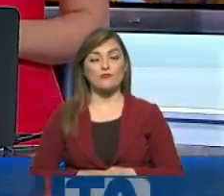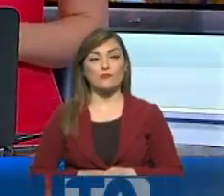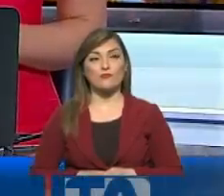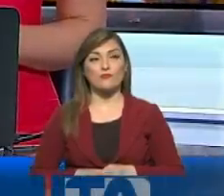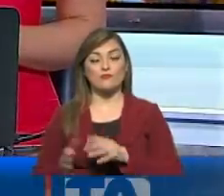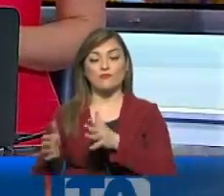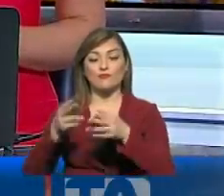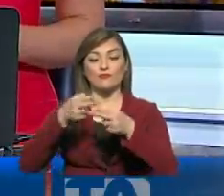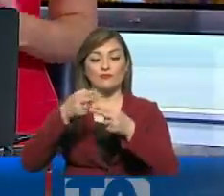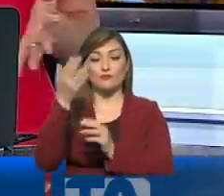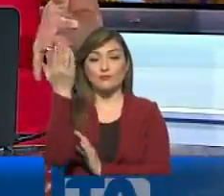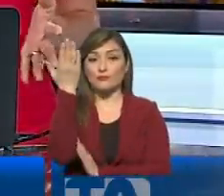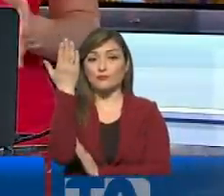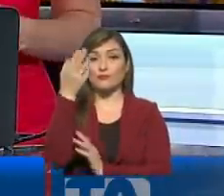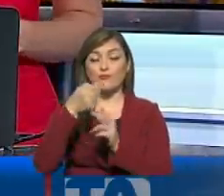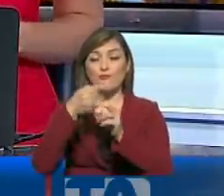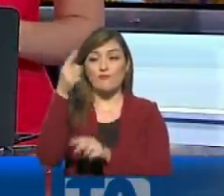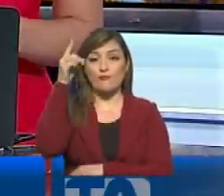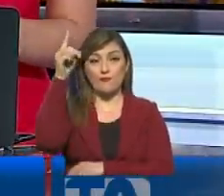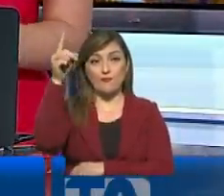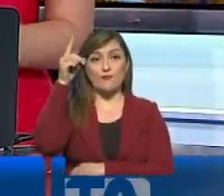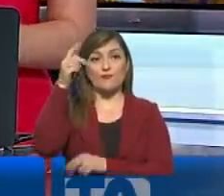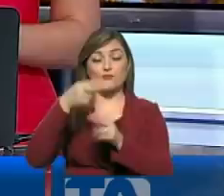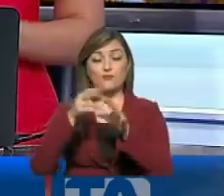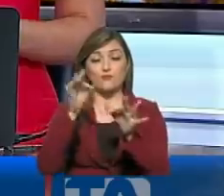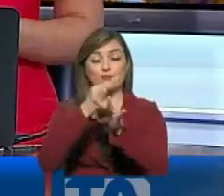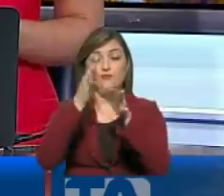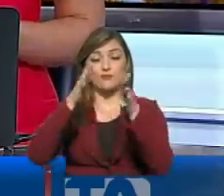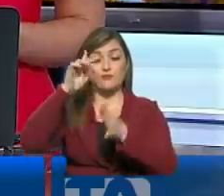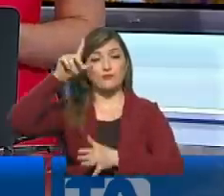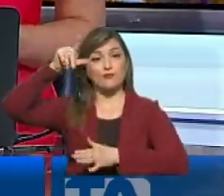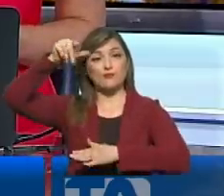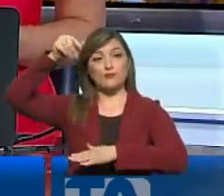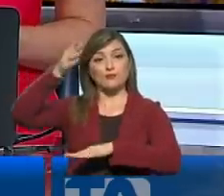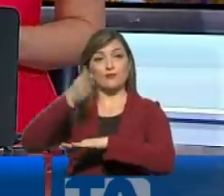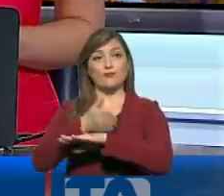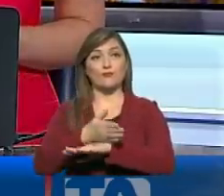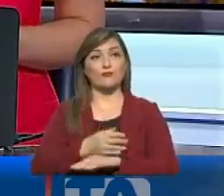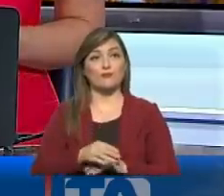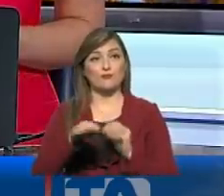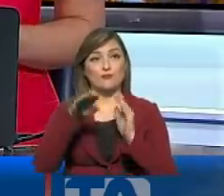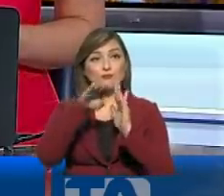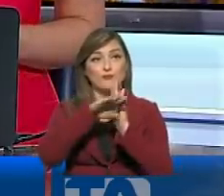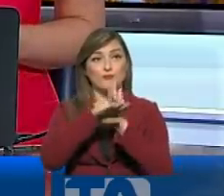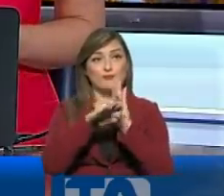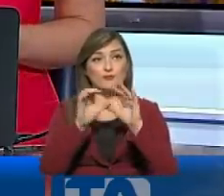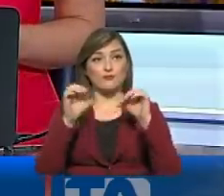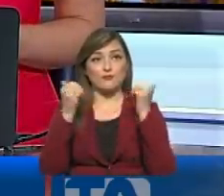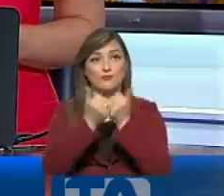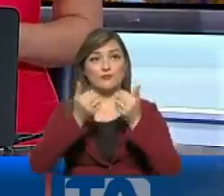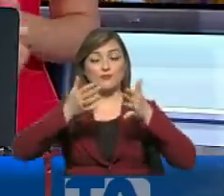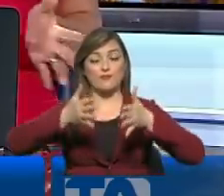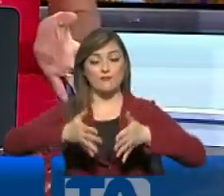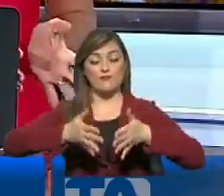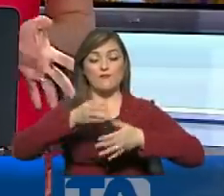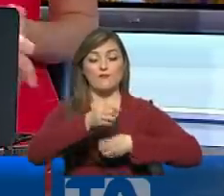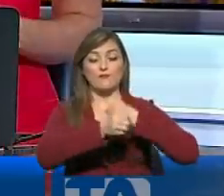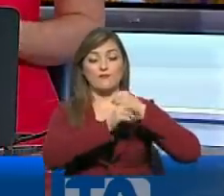Y exalcaldes, exdiputados y exfuncionarios del gobierno anterior figuran en la lista de asambleístas para el